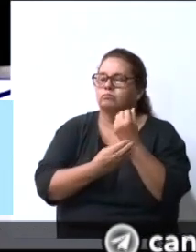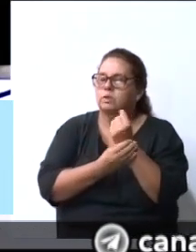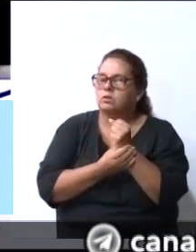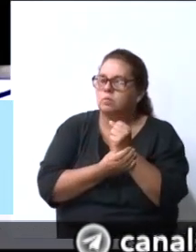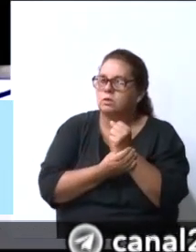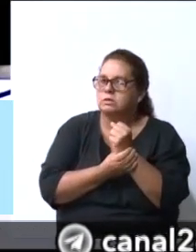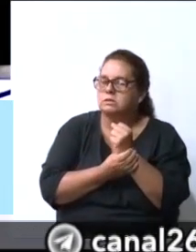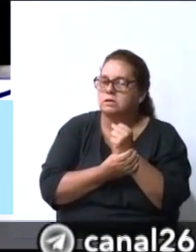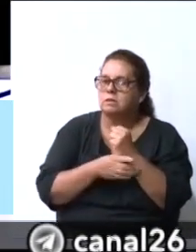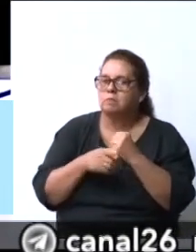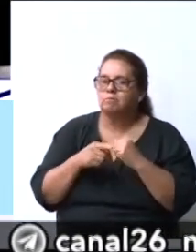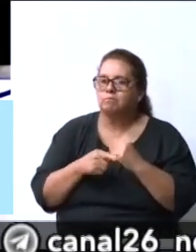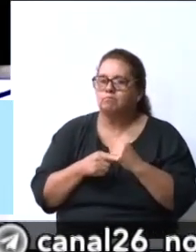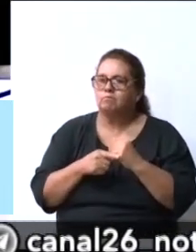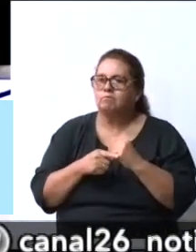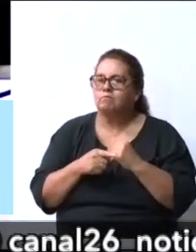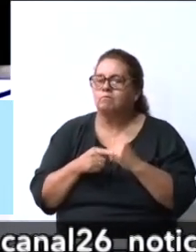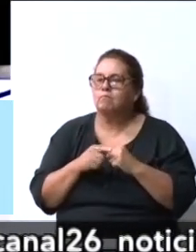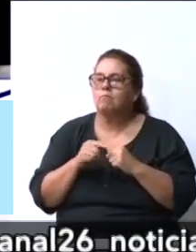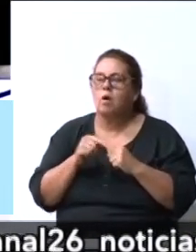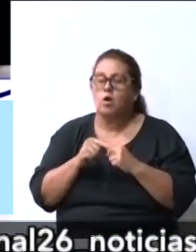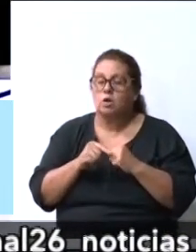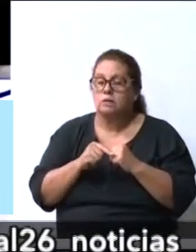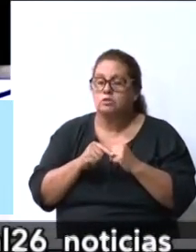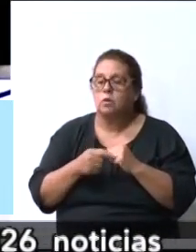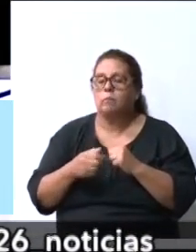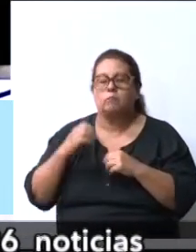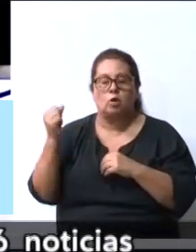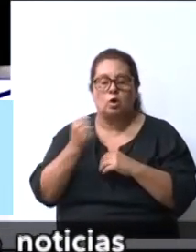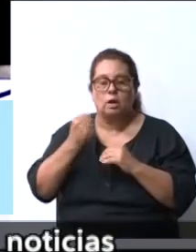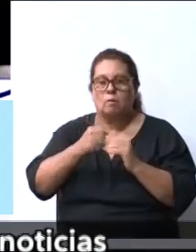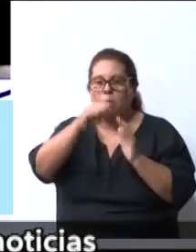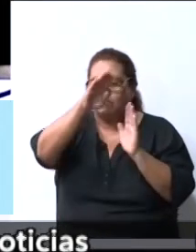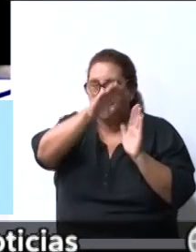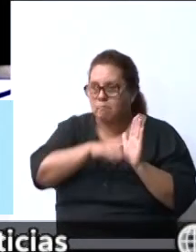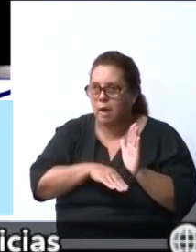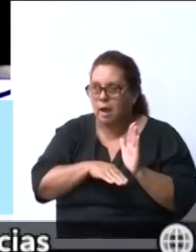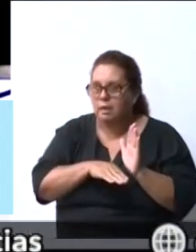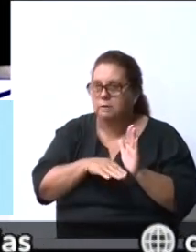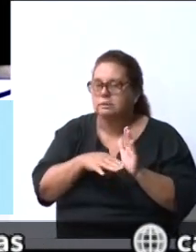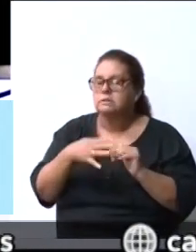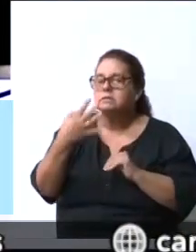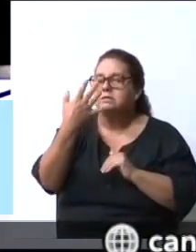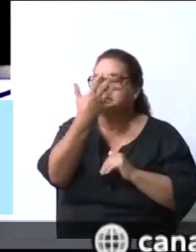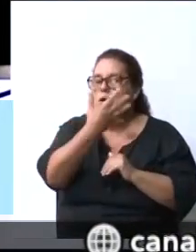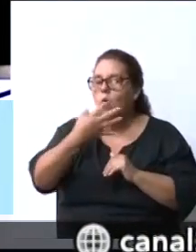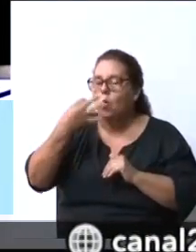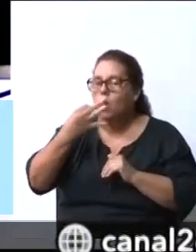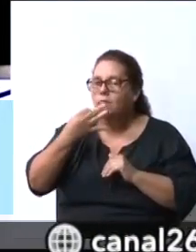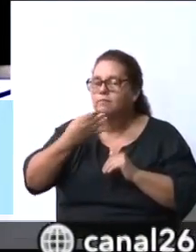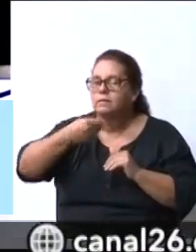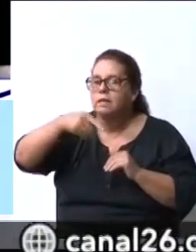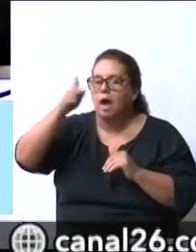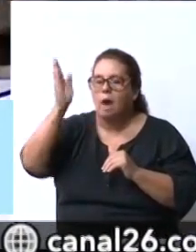Con eso logramos reducir en un 50% los femicidios respecto del 2019.